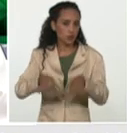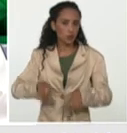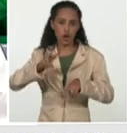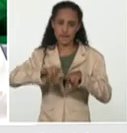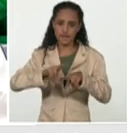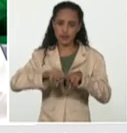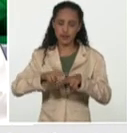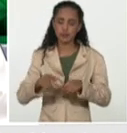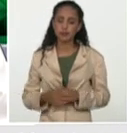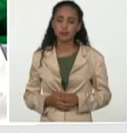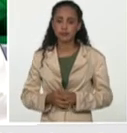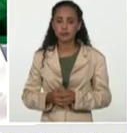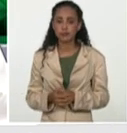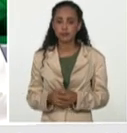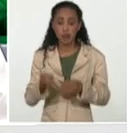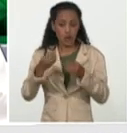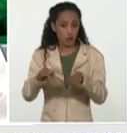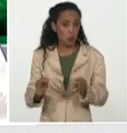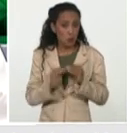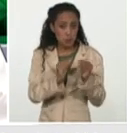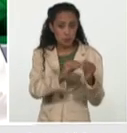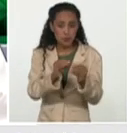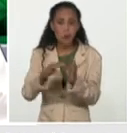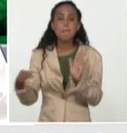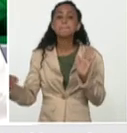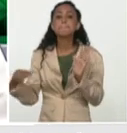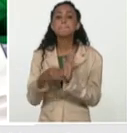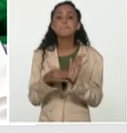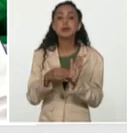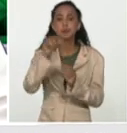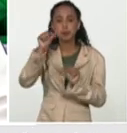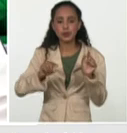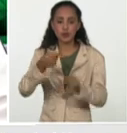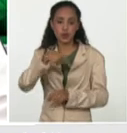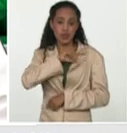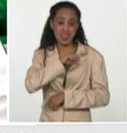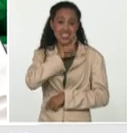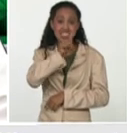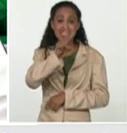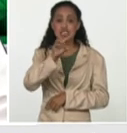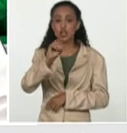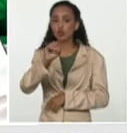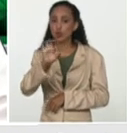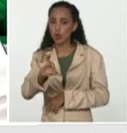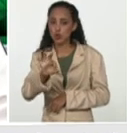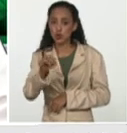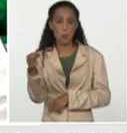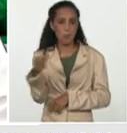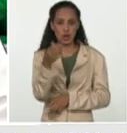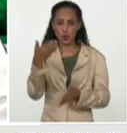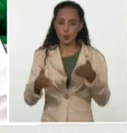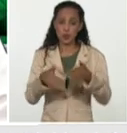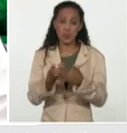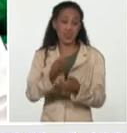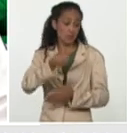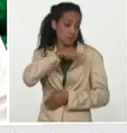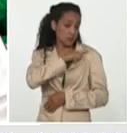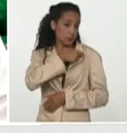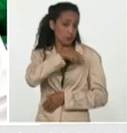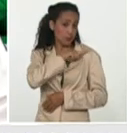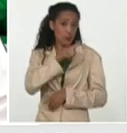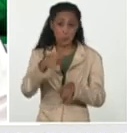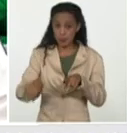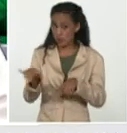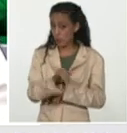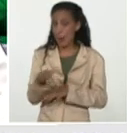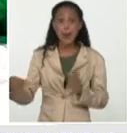Autóctonos 1000 casos en el día de ayer, 108 menos que el día anterior, pero reitero, 1000 casos en